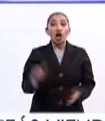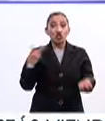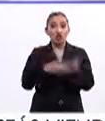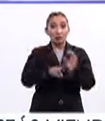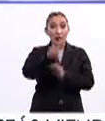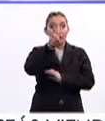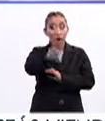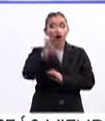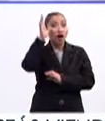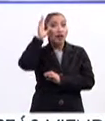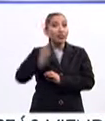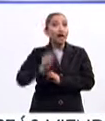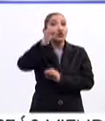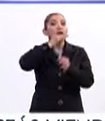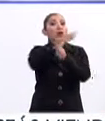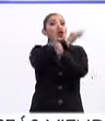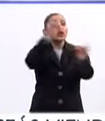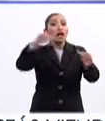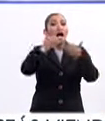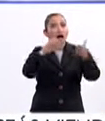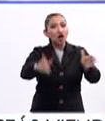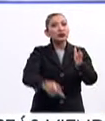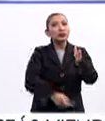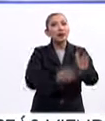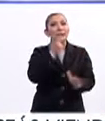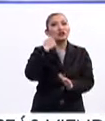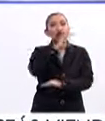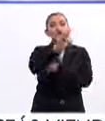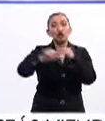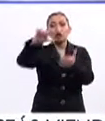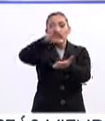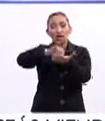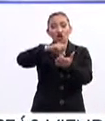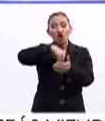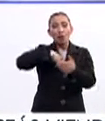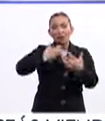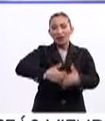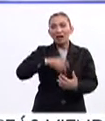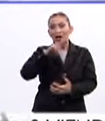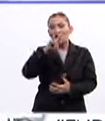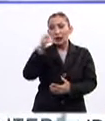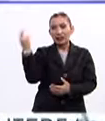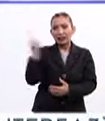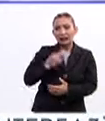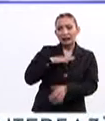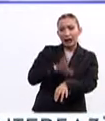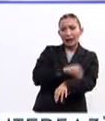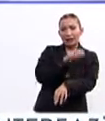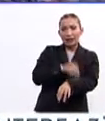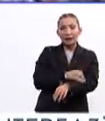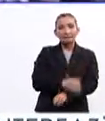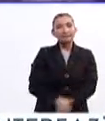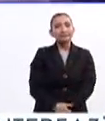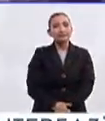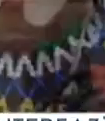En 2002, Corea del Norte anuncia la reapertura inmediata de todos sus centros nucleares por necesidad energética.